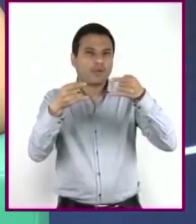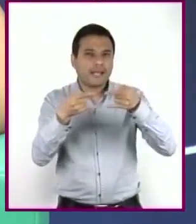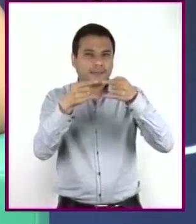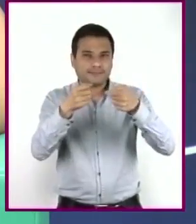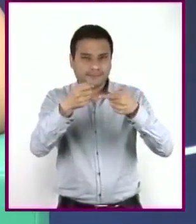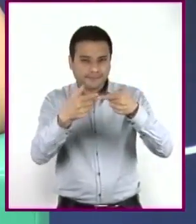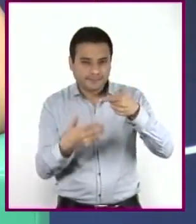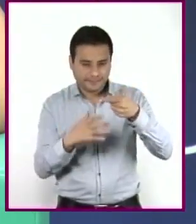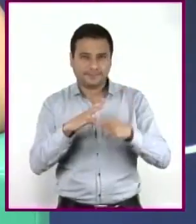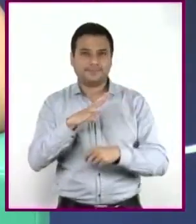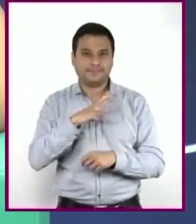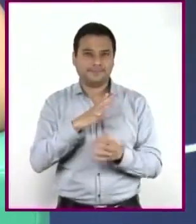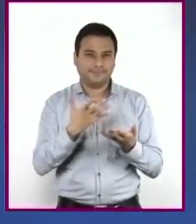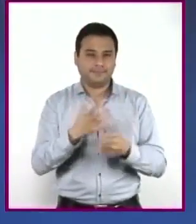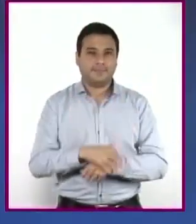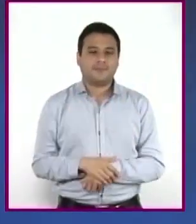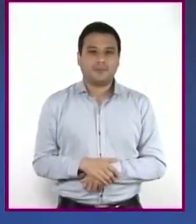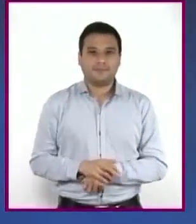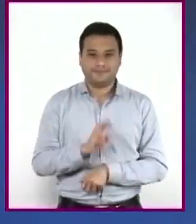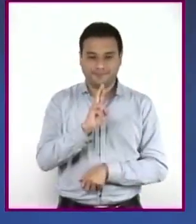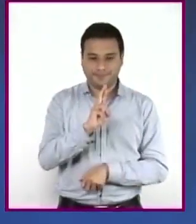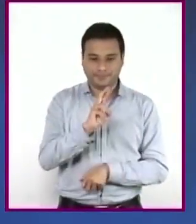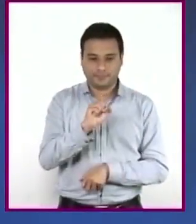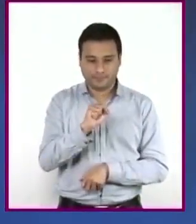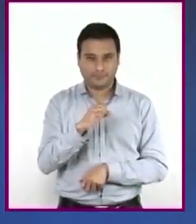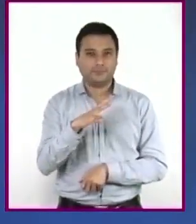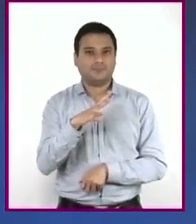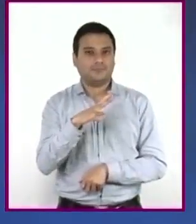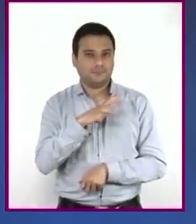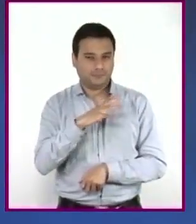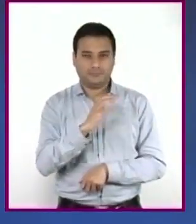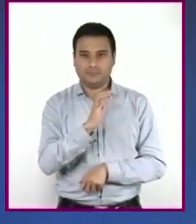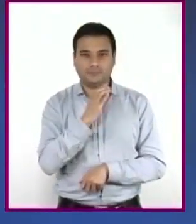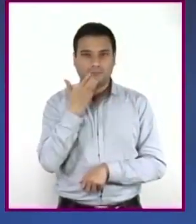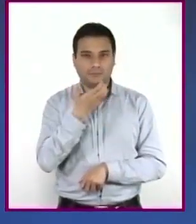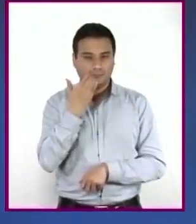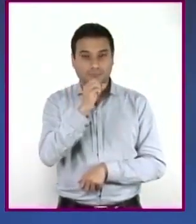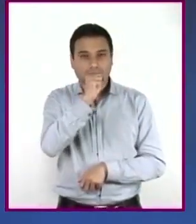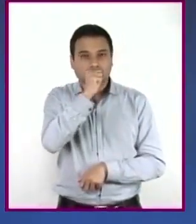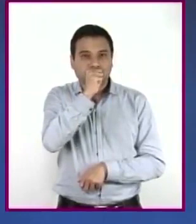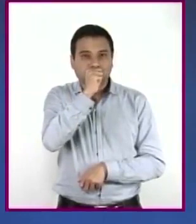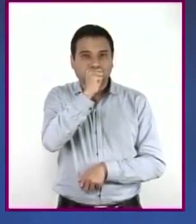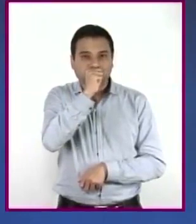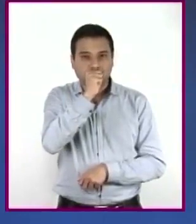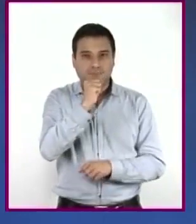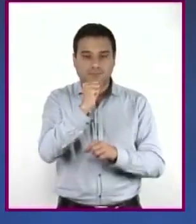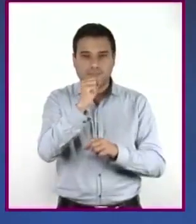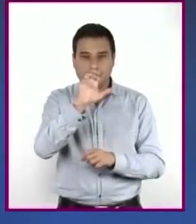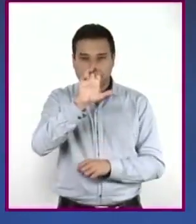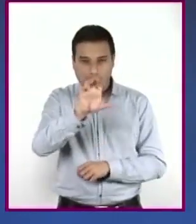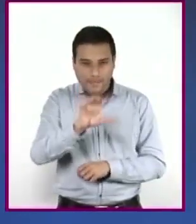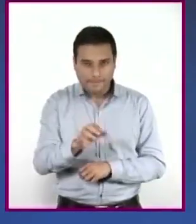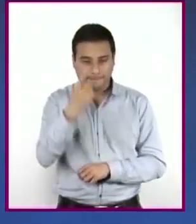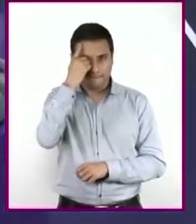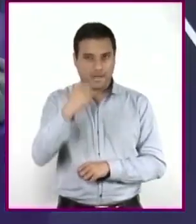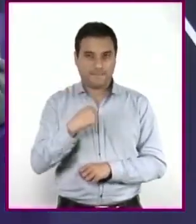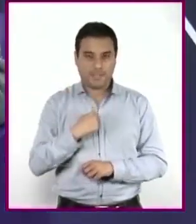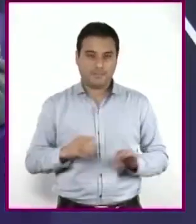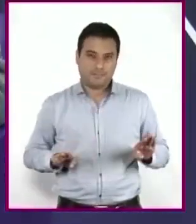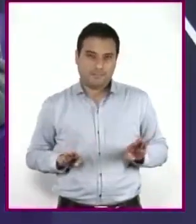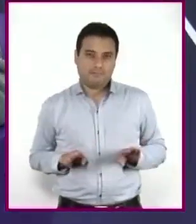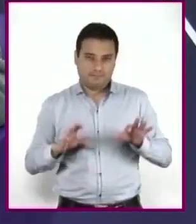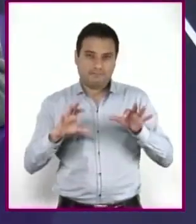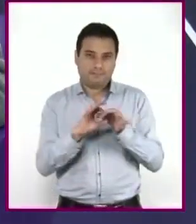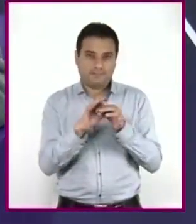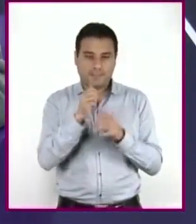lo que hacen es ya darnos, hacernos publicidad para nosotros, ¿no? Esto independientemente de lo que hayamos visto